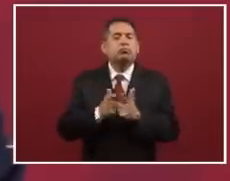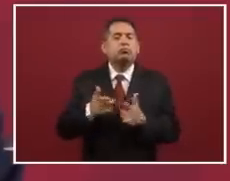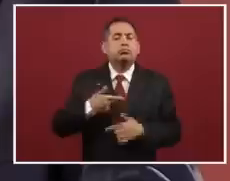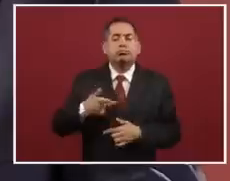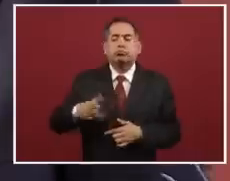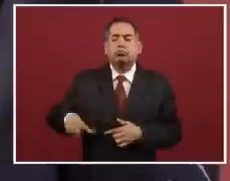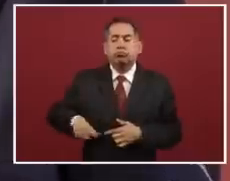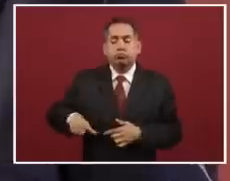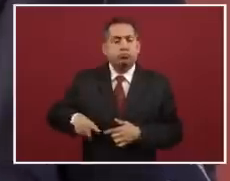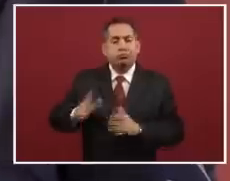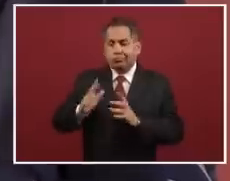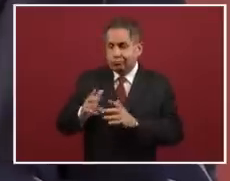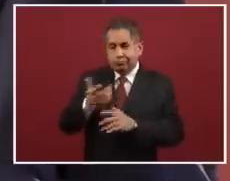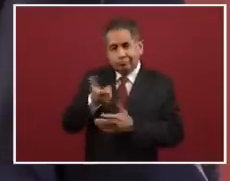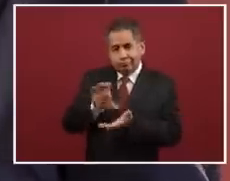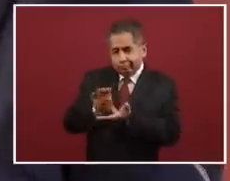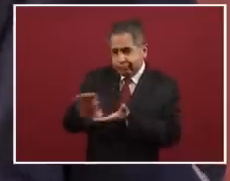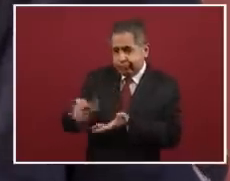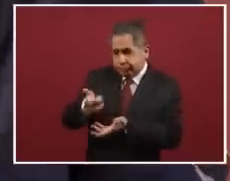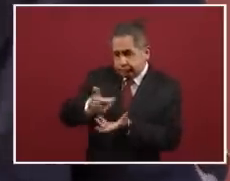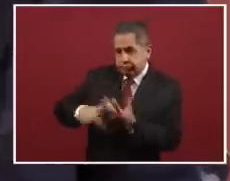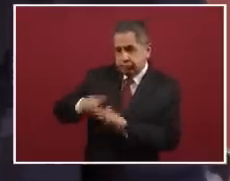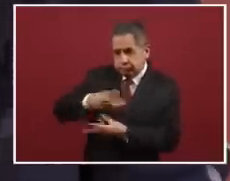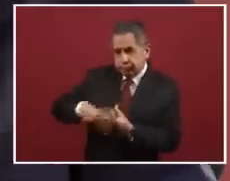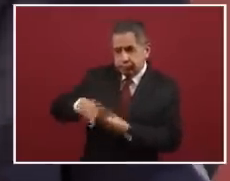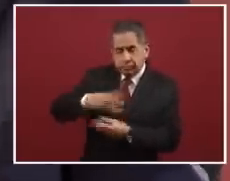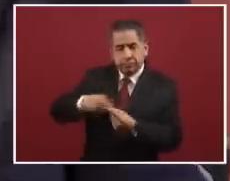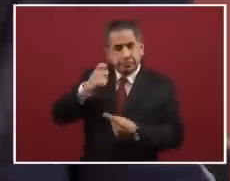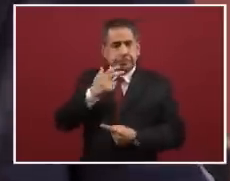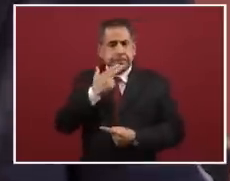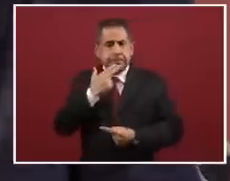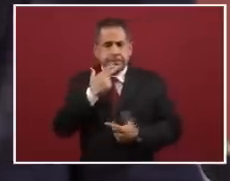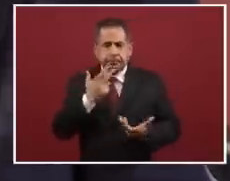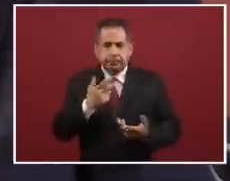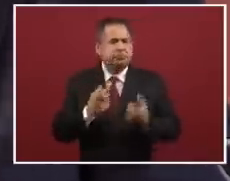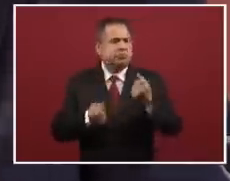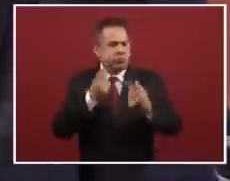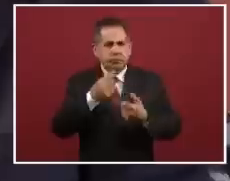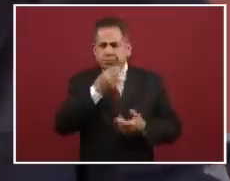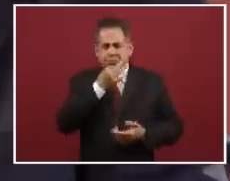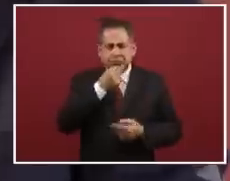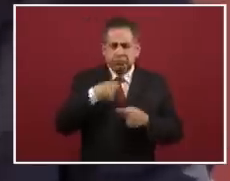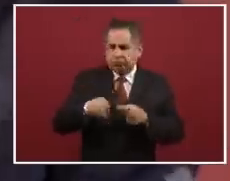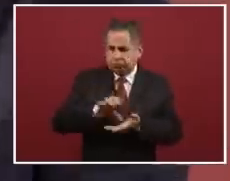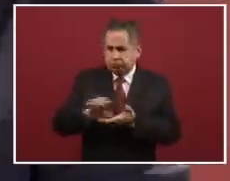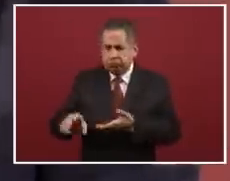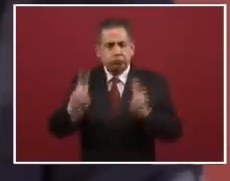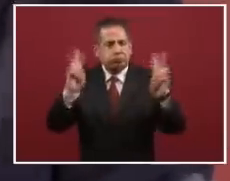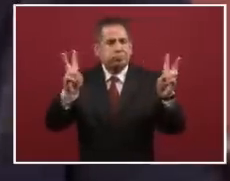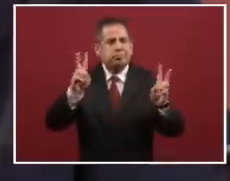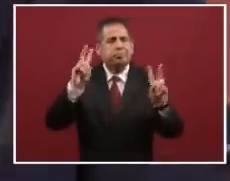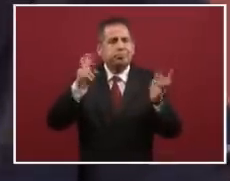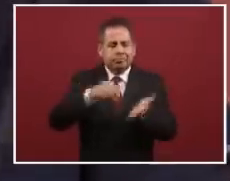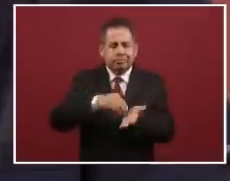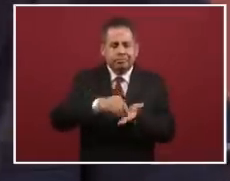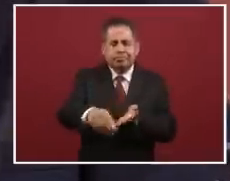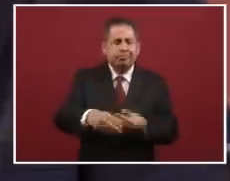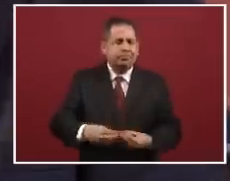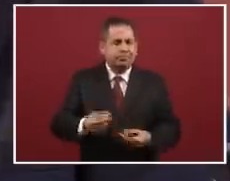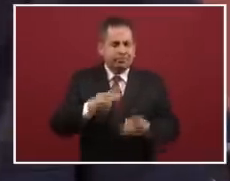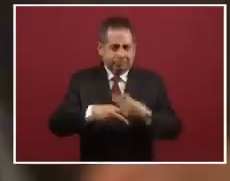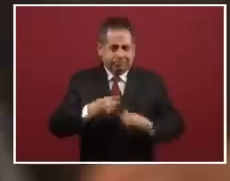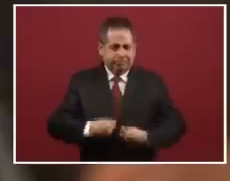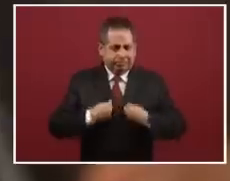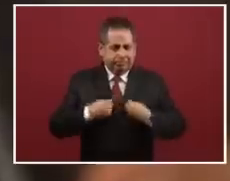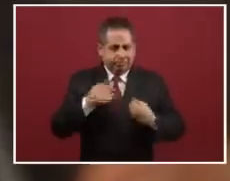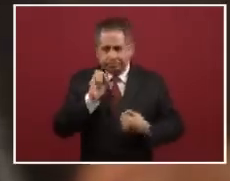curso. Desde luego, no todas esas inversiones las podemos tener en lo inmediato. Por ejemplo, algunas sí. Sembrando vida, sí. Se van a aumentar